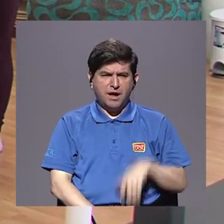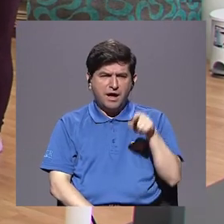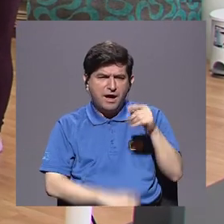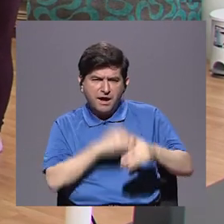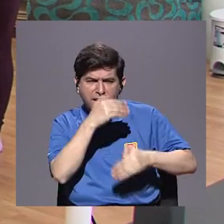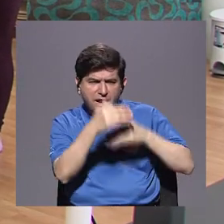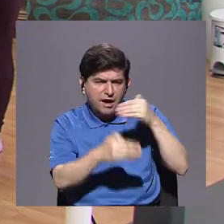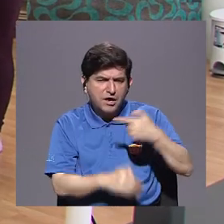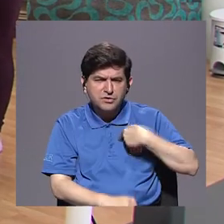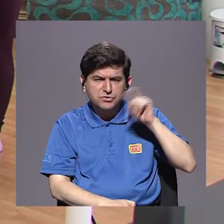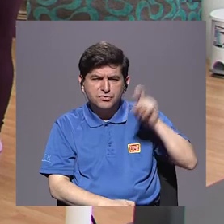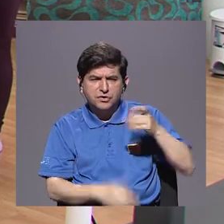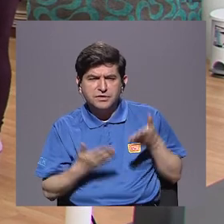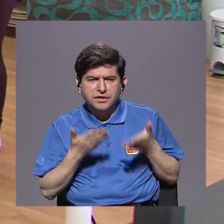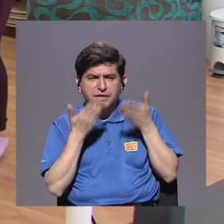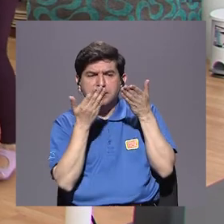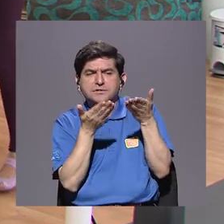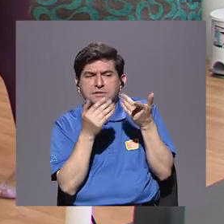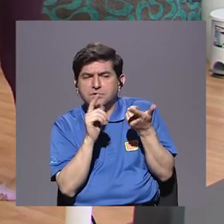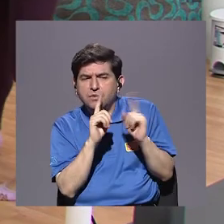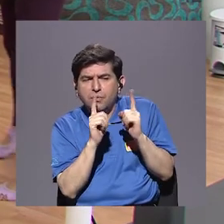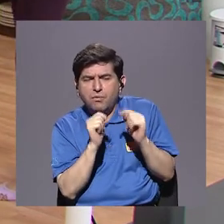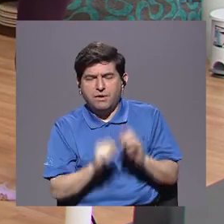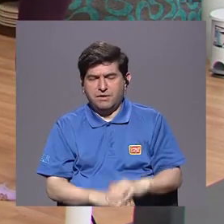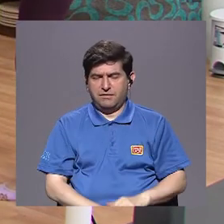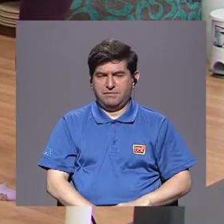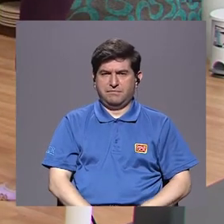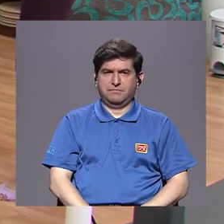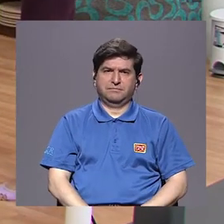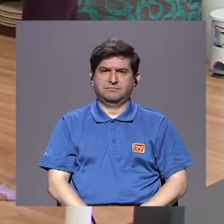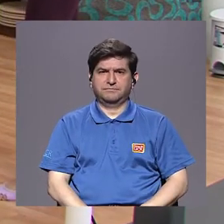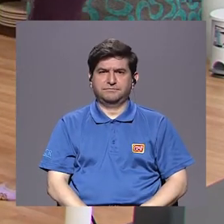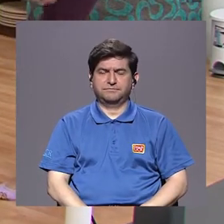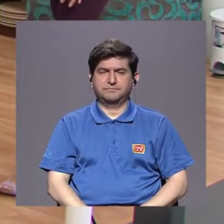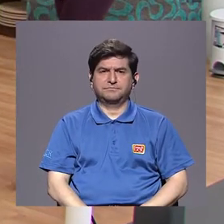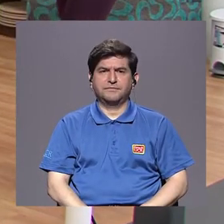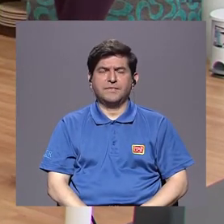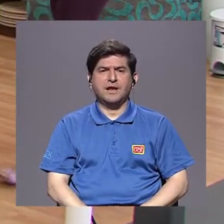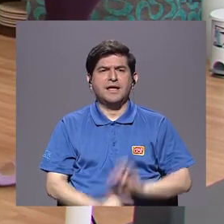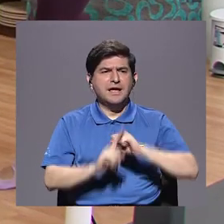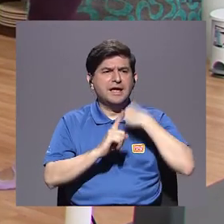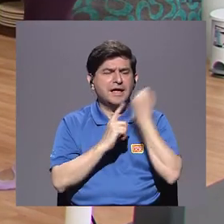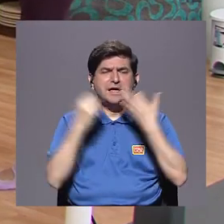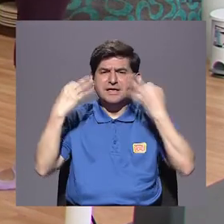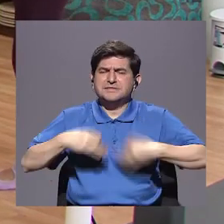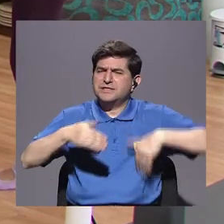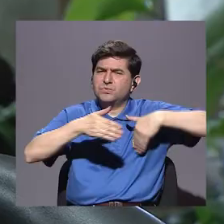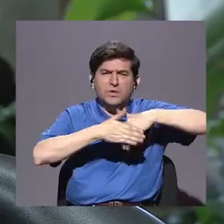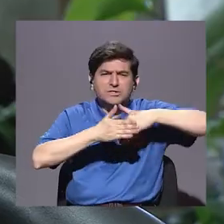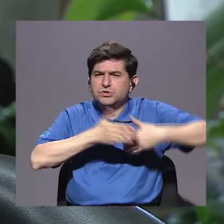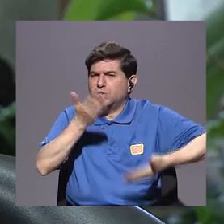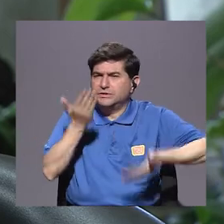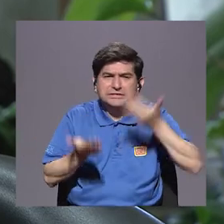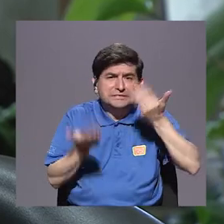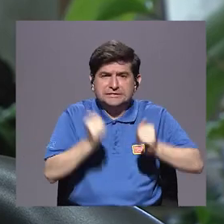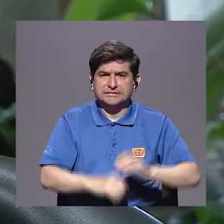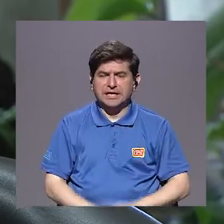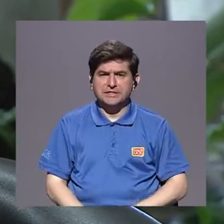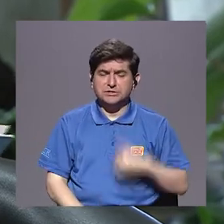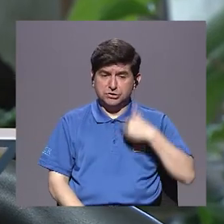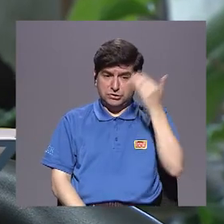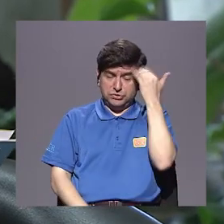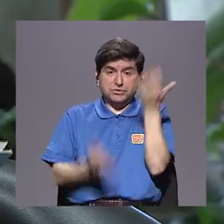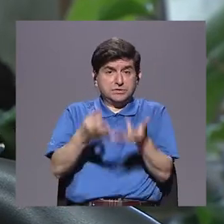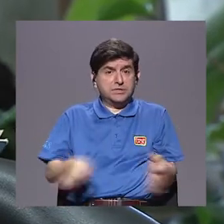qué proceso debo darle en esos casos. Sí, ¿y hay alguna condición física que me lo impida? Digamos, sé